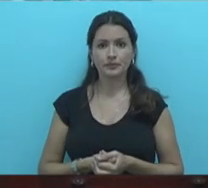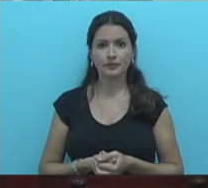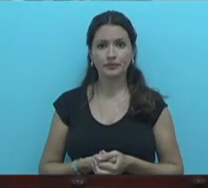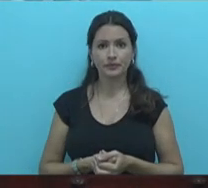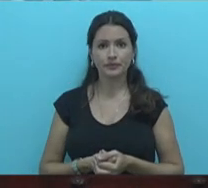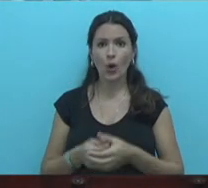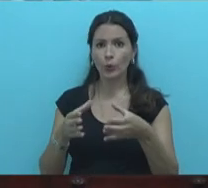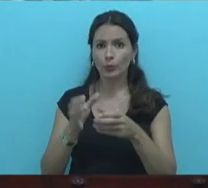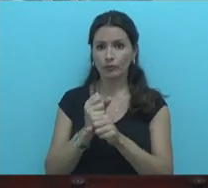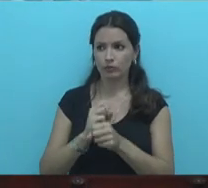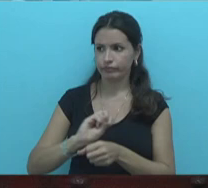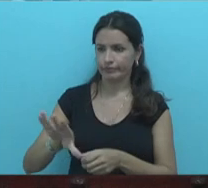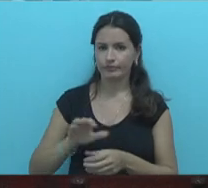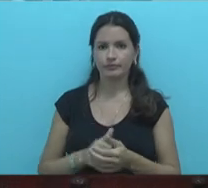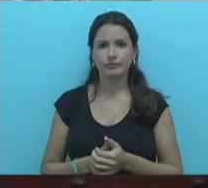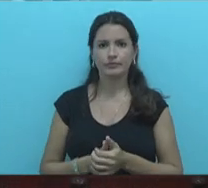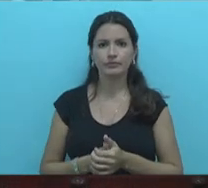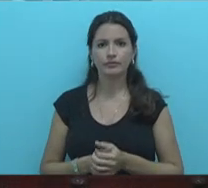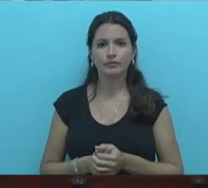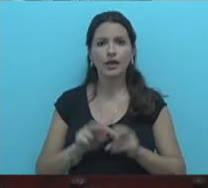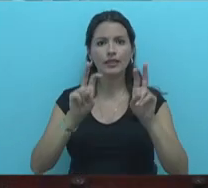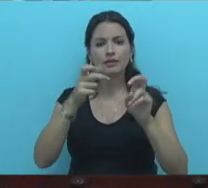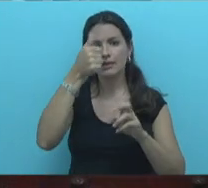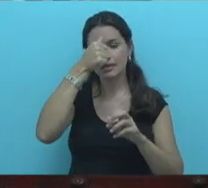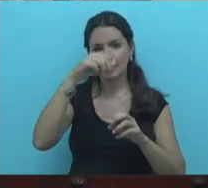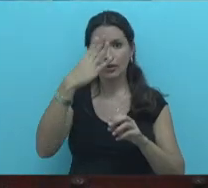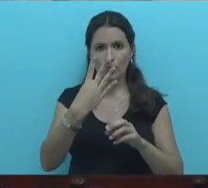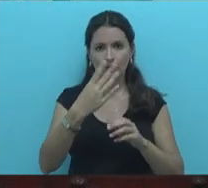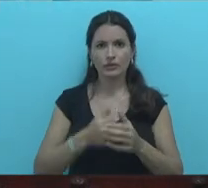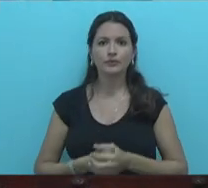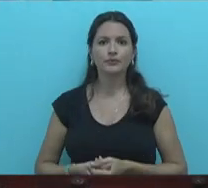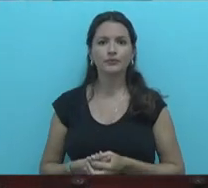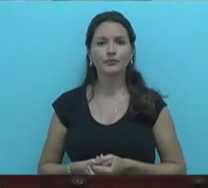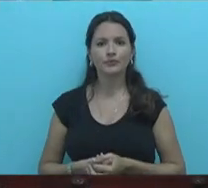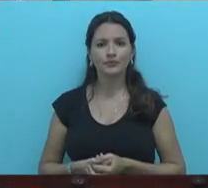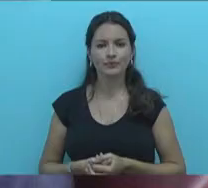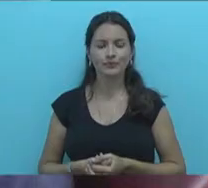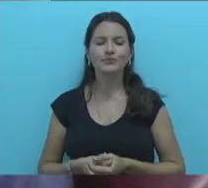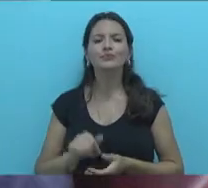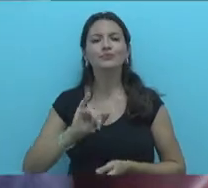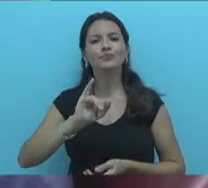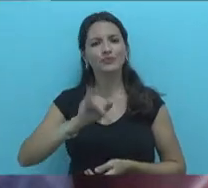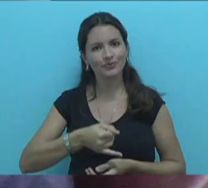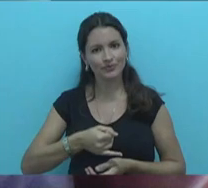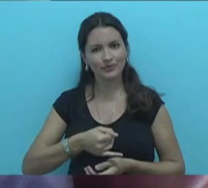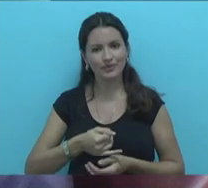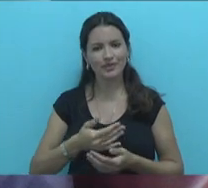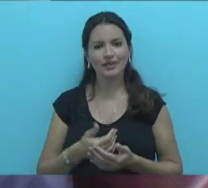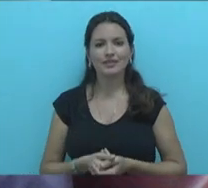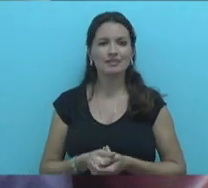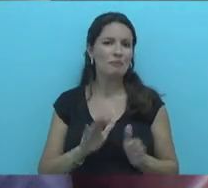A la comisión asignada. Asunto número 64. Diputada Venas. Ahora sí, por lo que